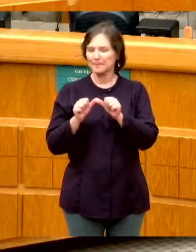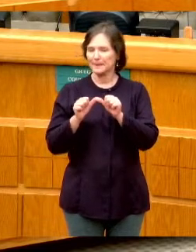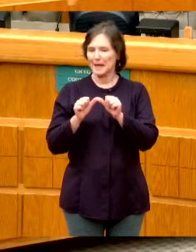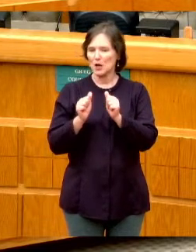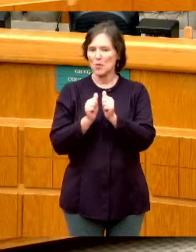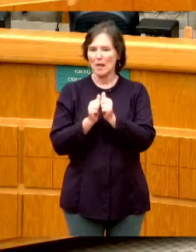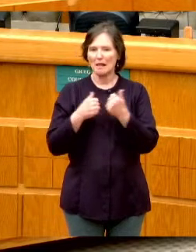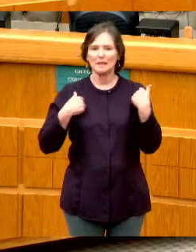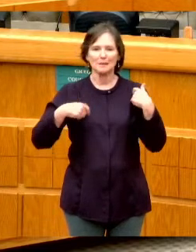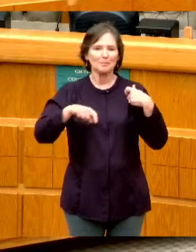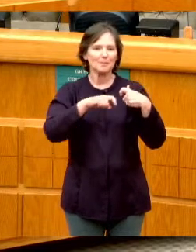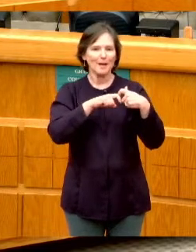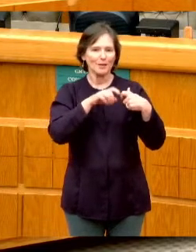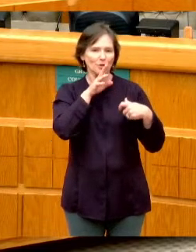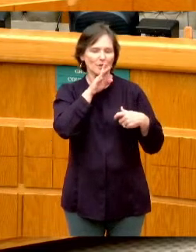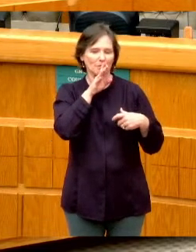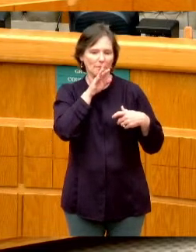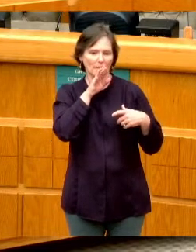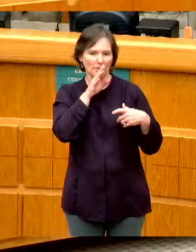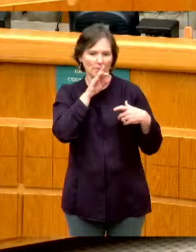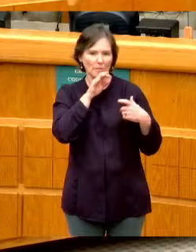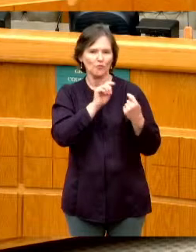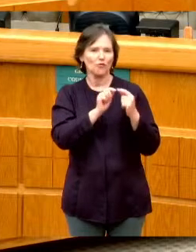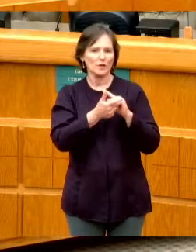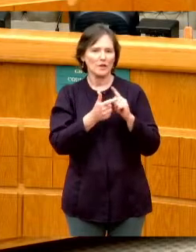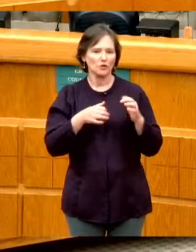total de vacunas administradas en el condado de Nueces es de